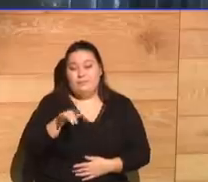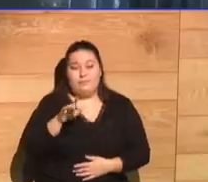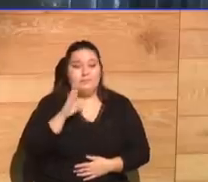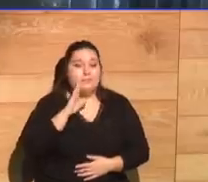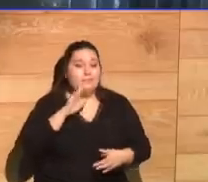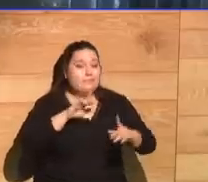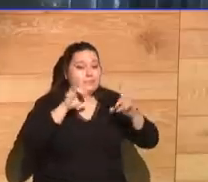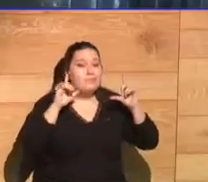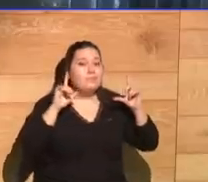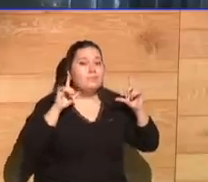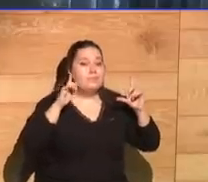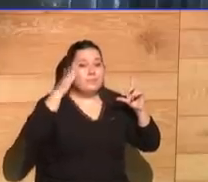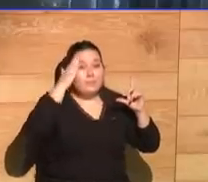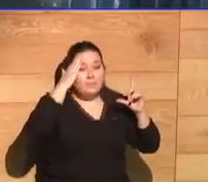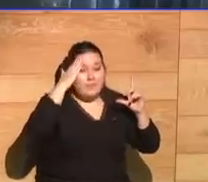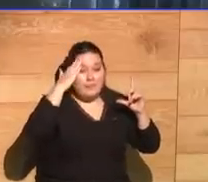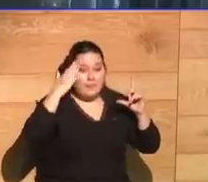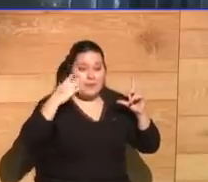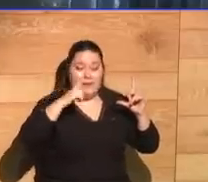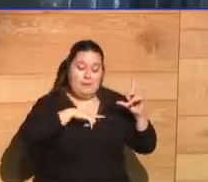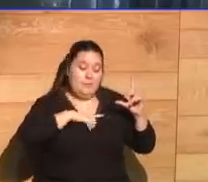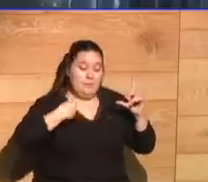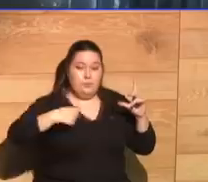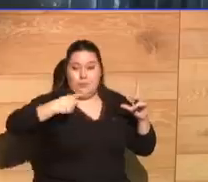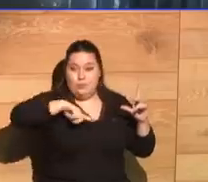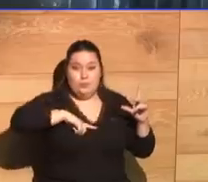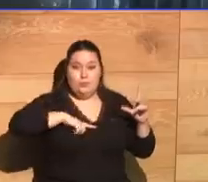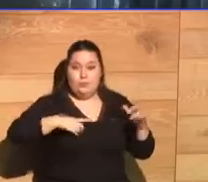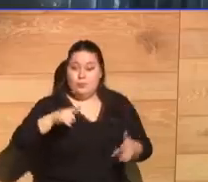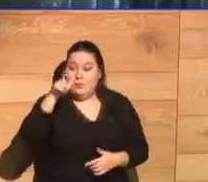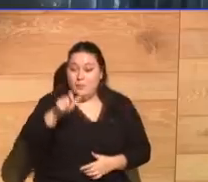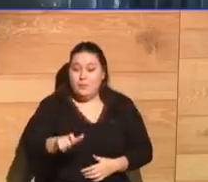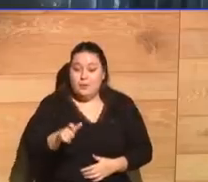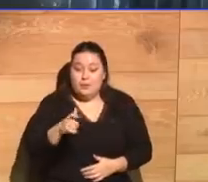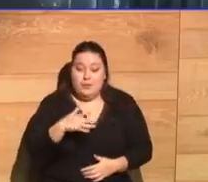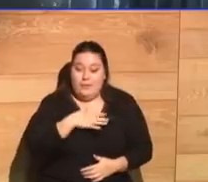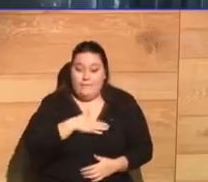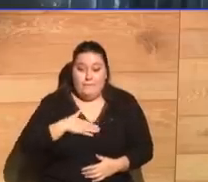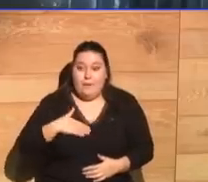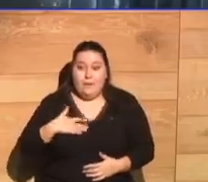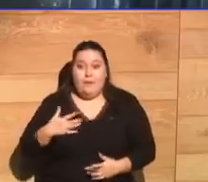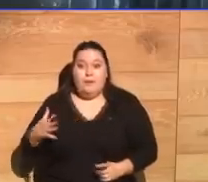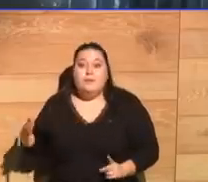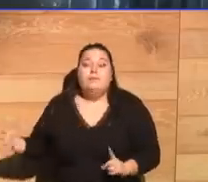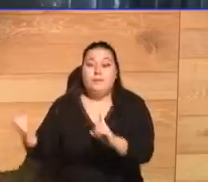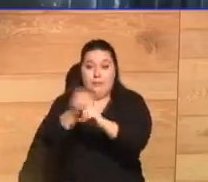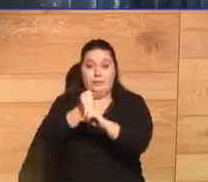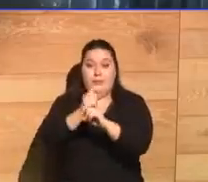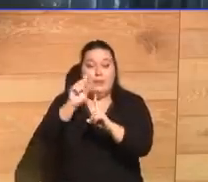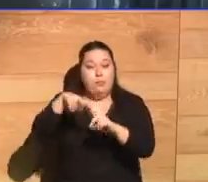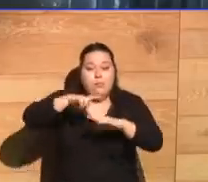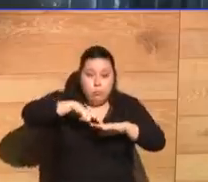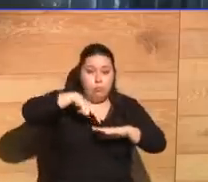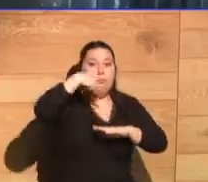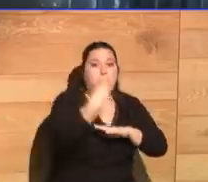es que siente exactamente lo mismo que nosotros. Encuentra a la persona con la que quiere estar el resto de su vida y luego salta al vacío. Y es